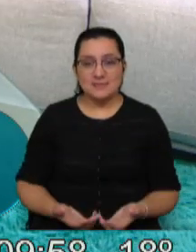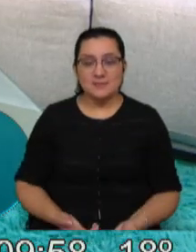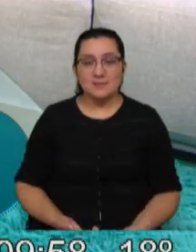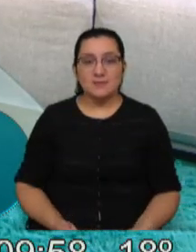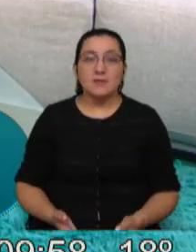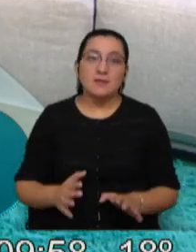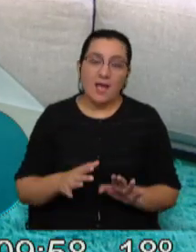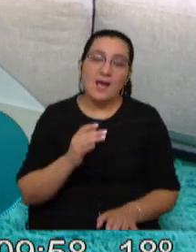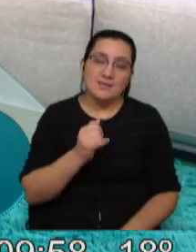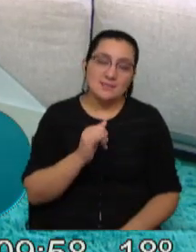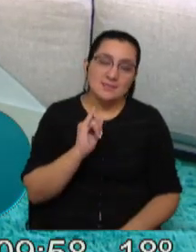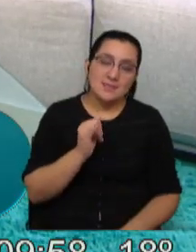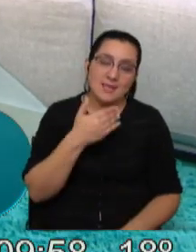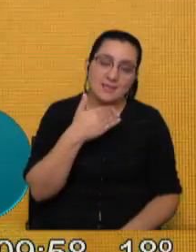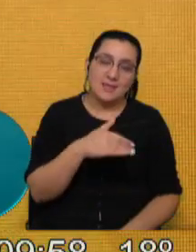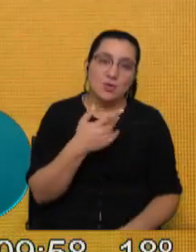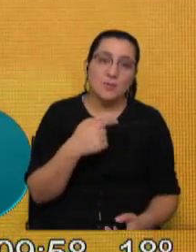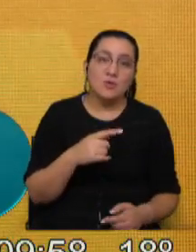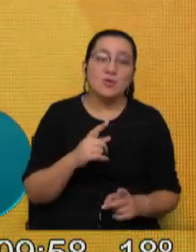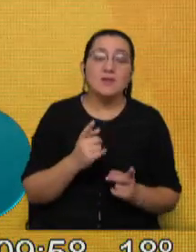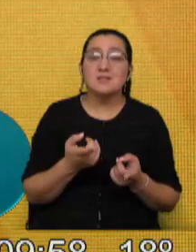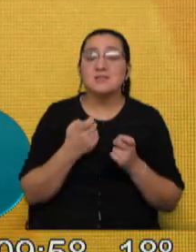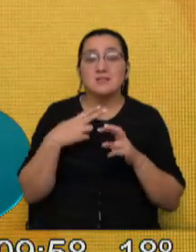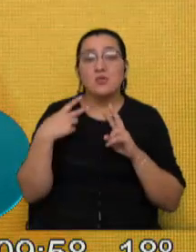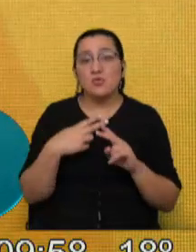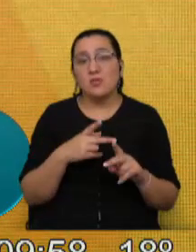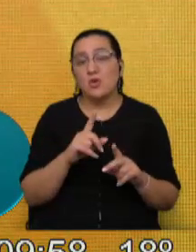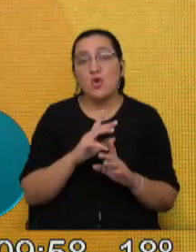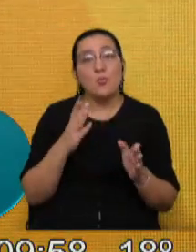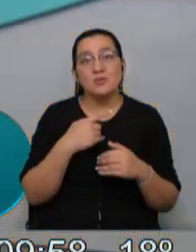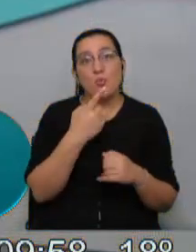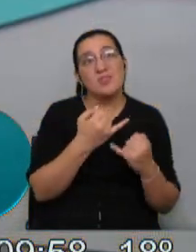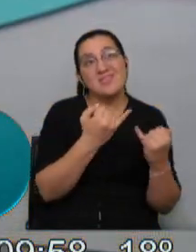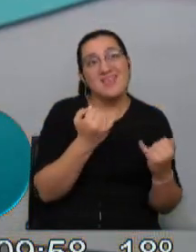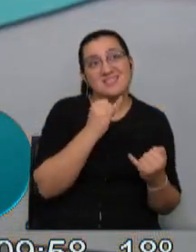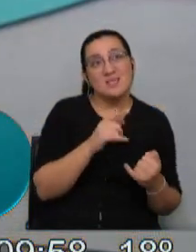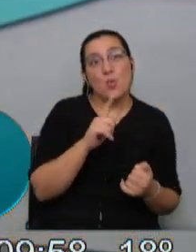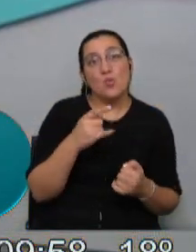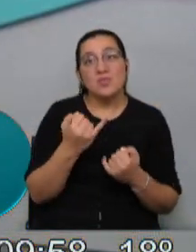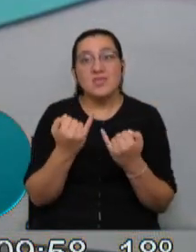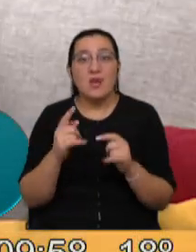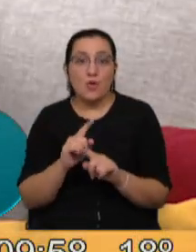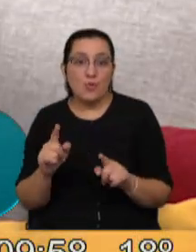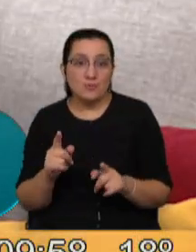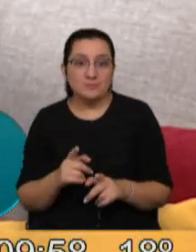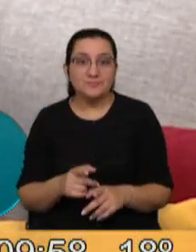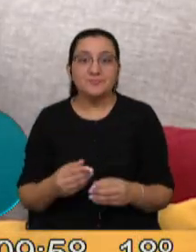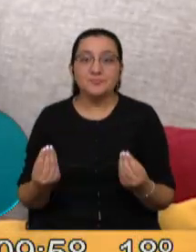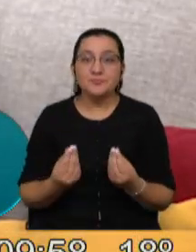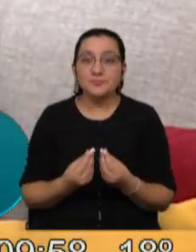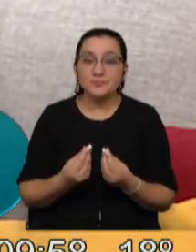tema, sí, entiendo. Pero tenés que ser constante. Sí. Eso, claro, no es un día sí, un día. No, en realidad lo que se trata es de... Y muchas